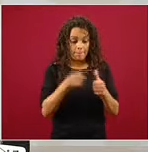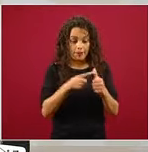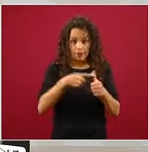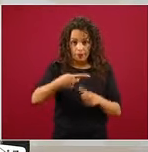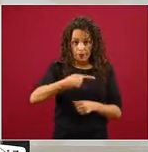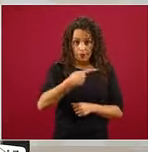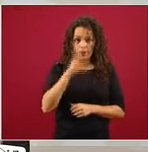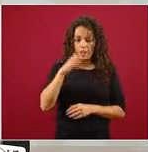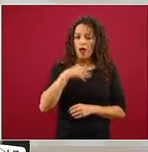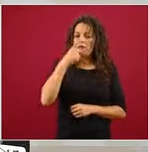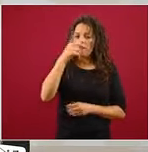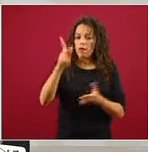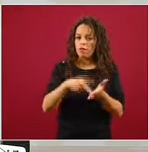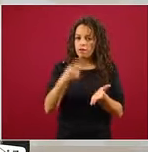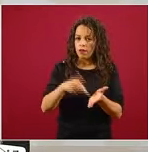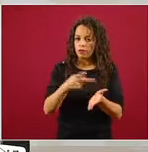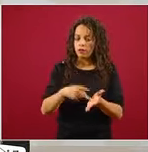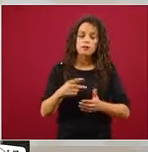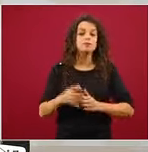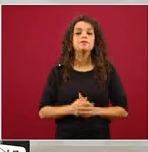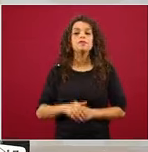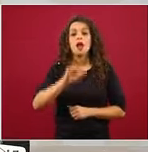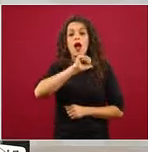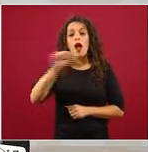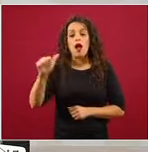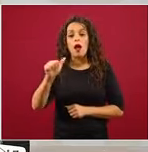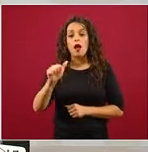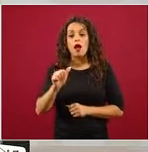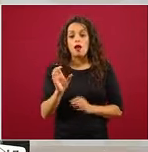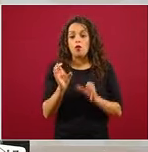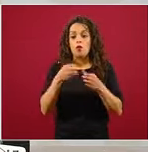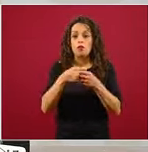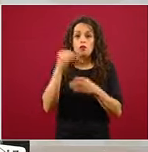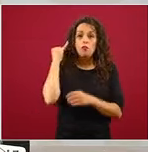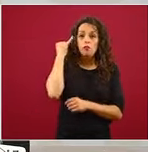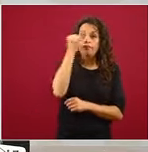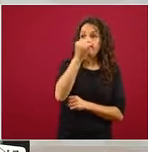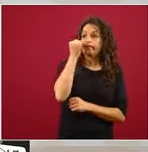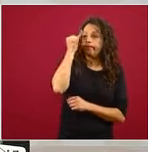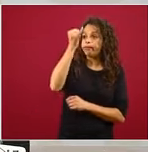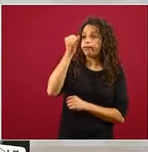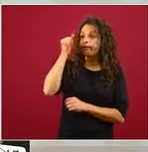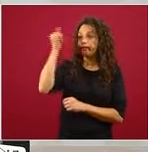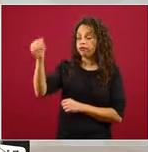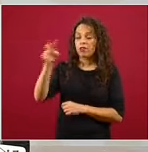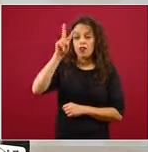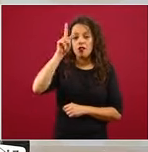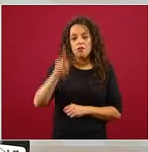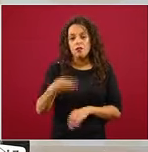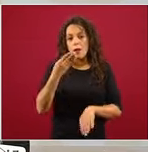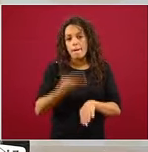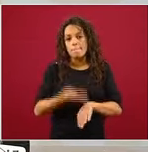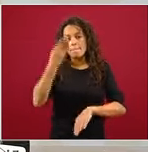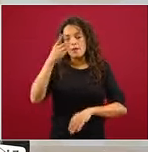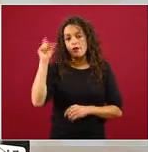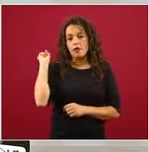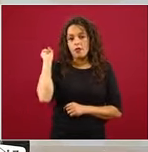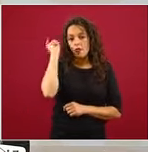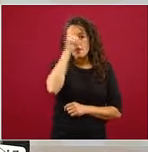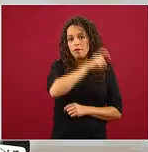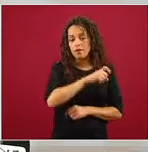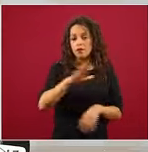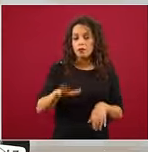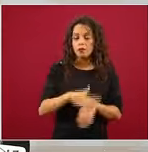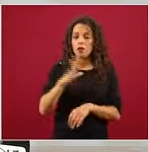el sector rural en México es donde existen las condiciones más adversas en términos sociales y económicos.